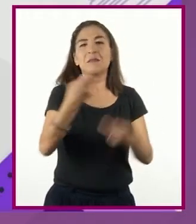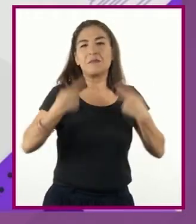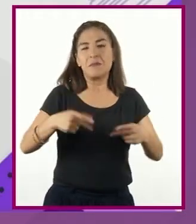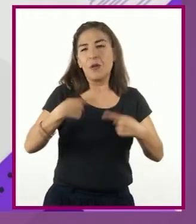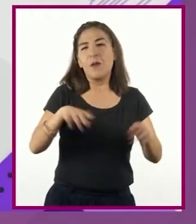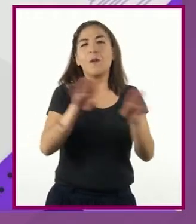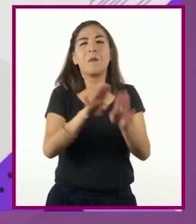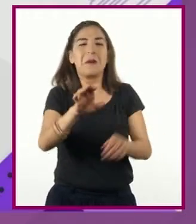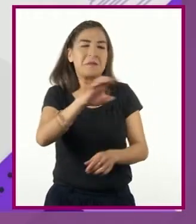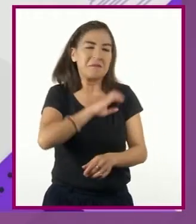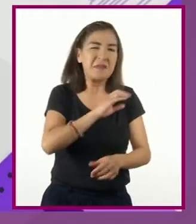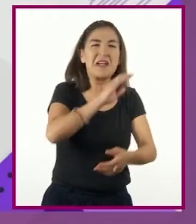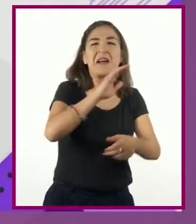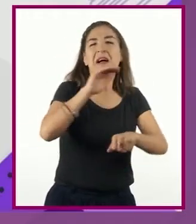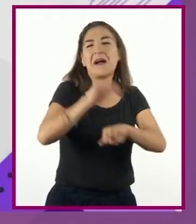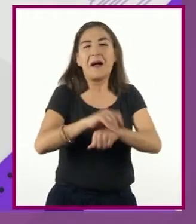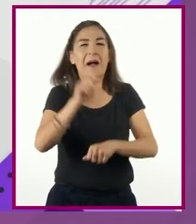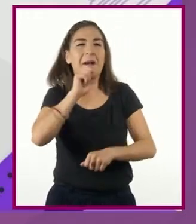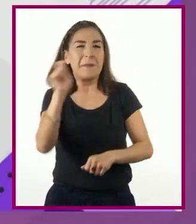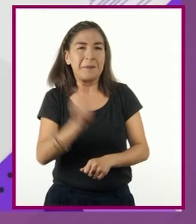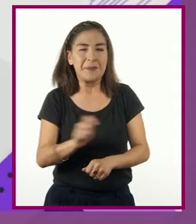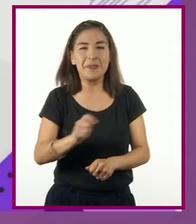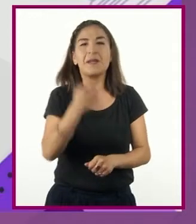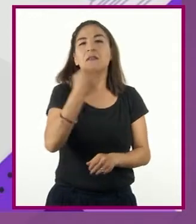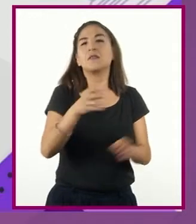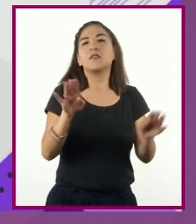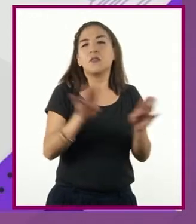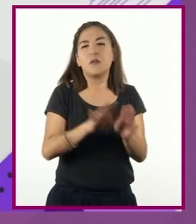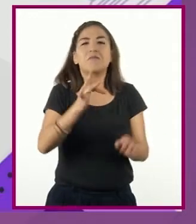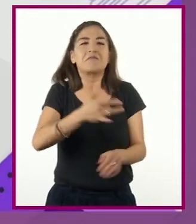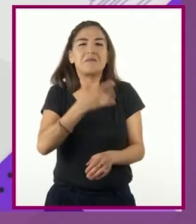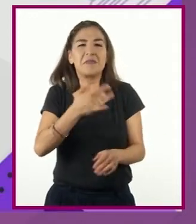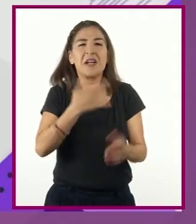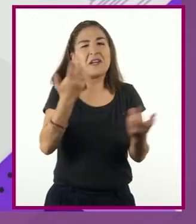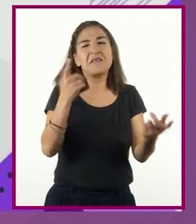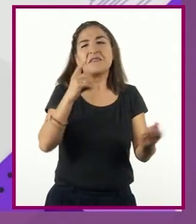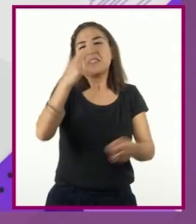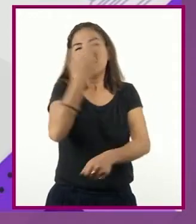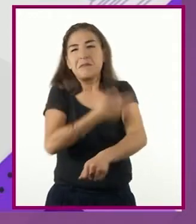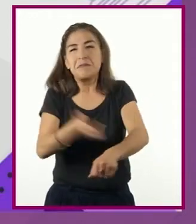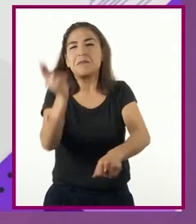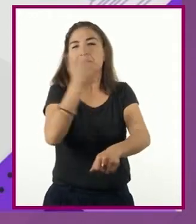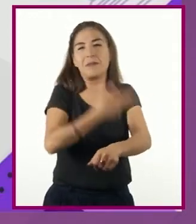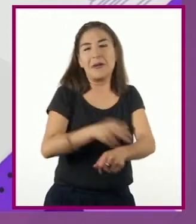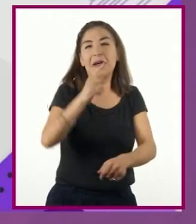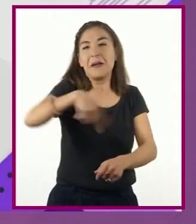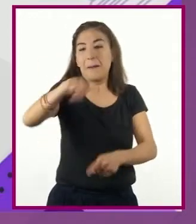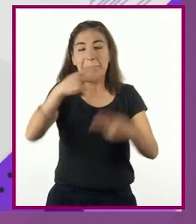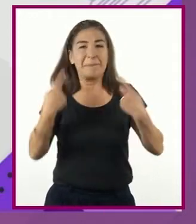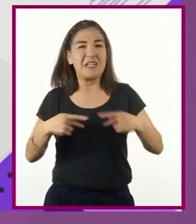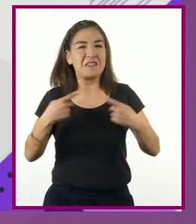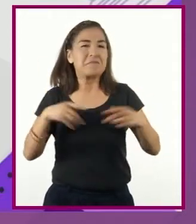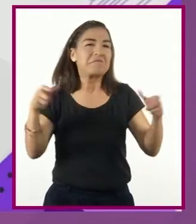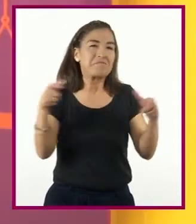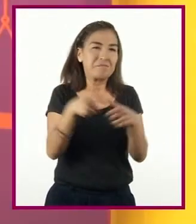de compañerismo y amistad. Su origen es espontáneo y normalmente son un pequeño número de